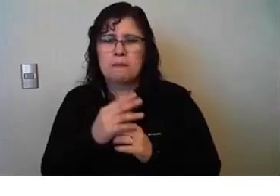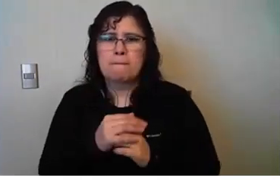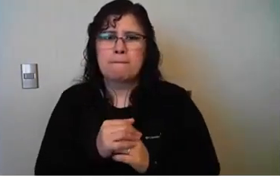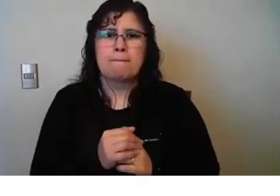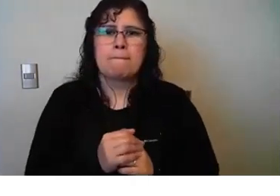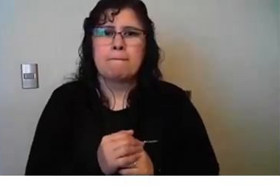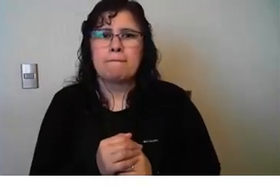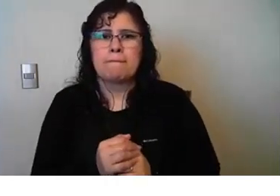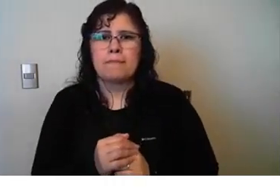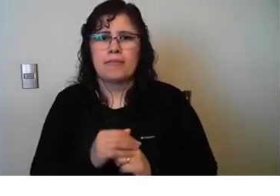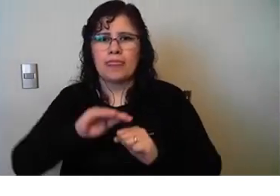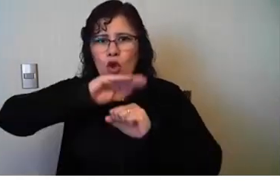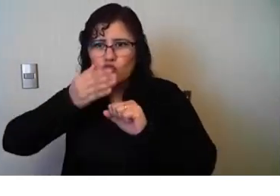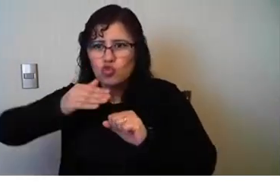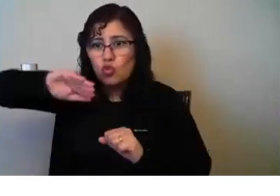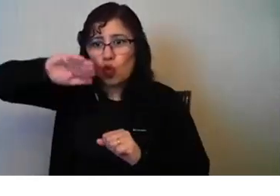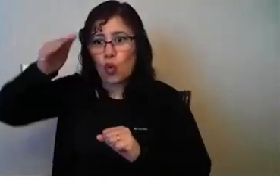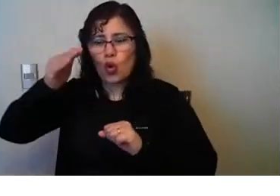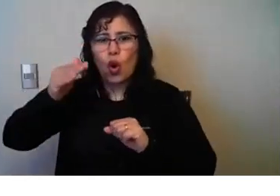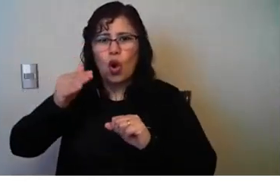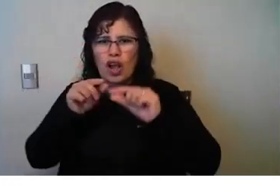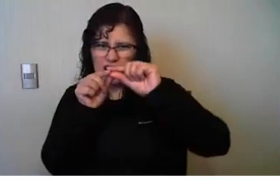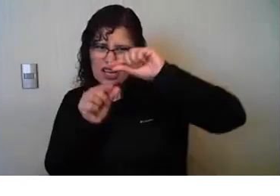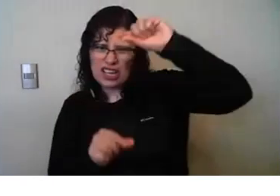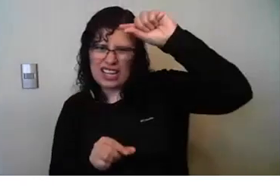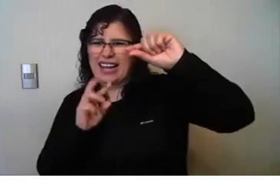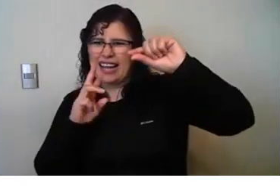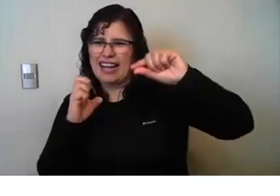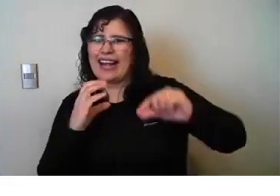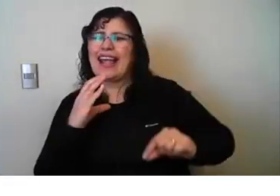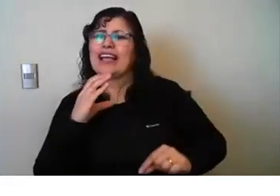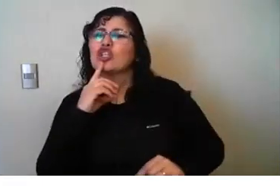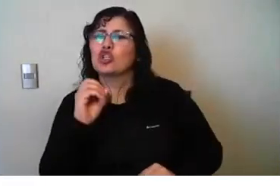el surco recto, voy a bajar esta imagen, el